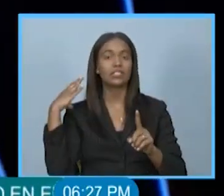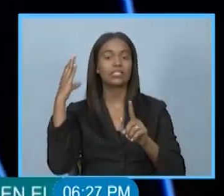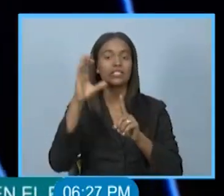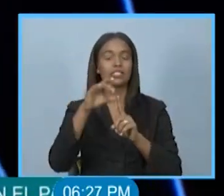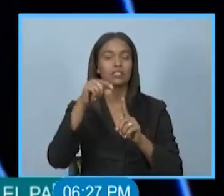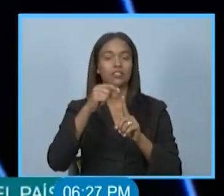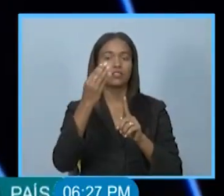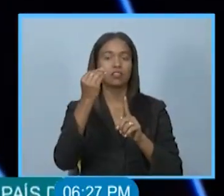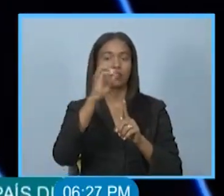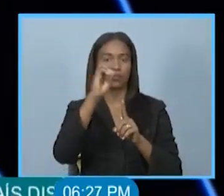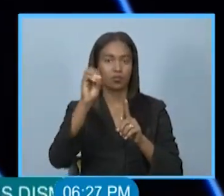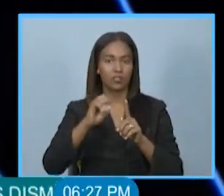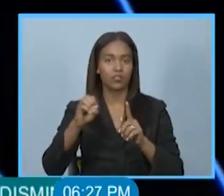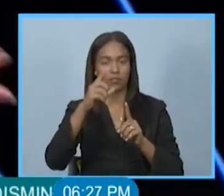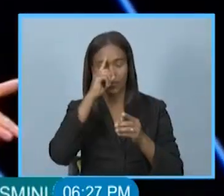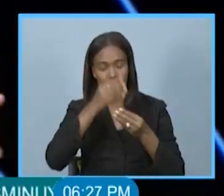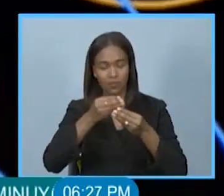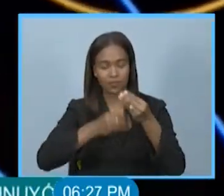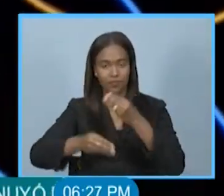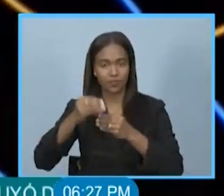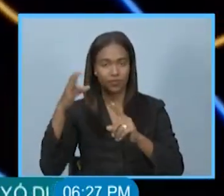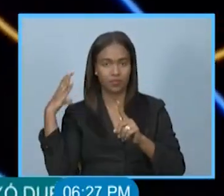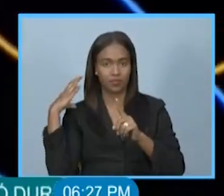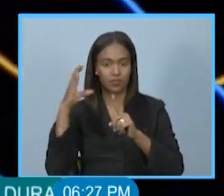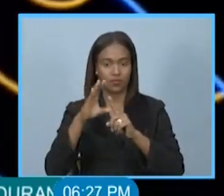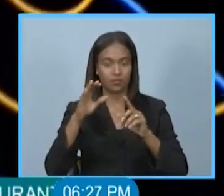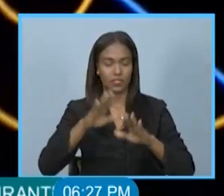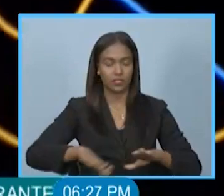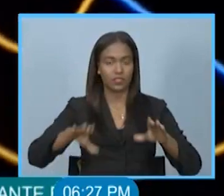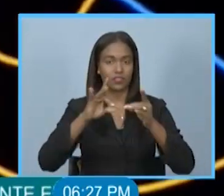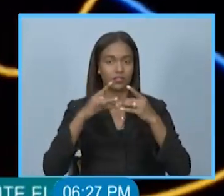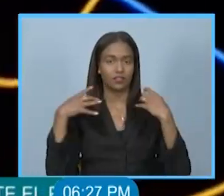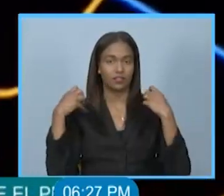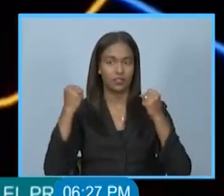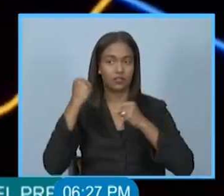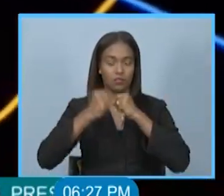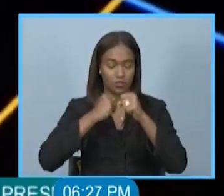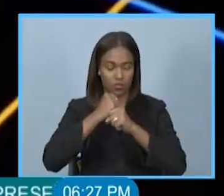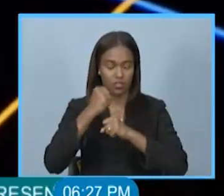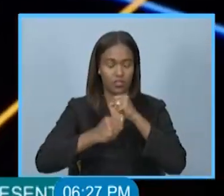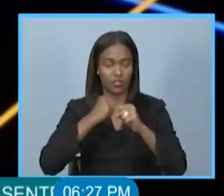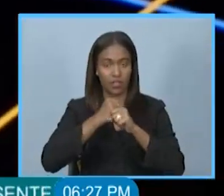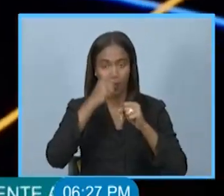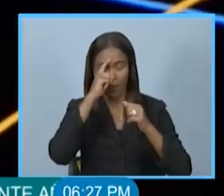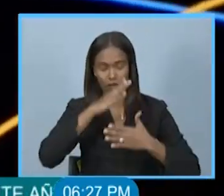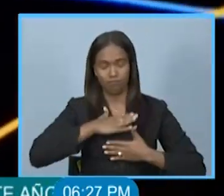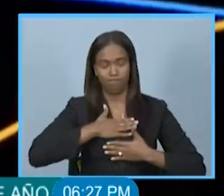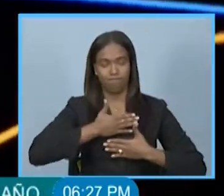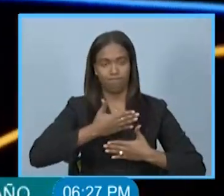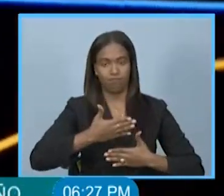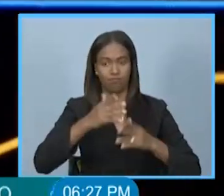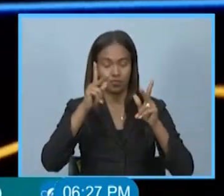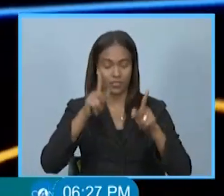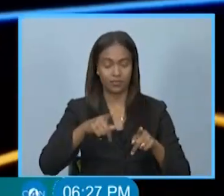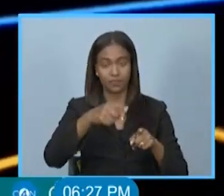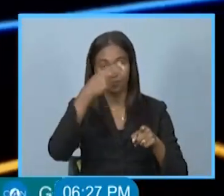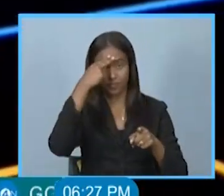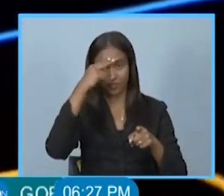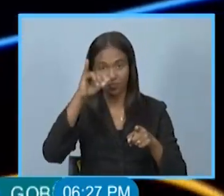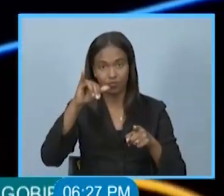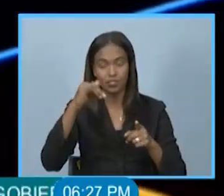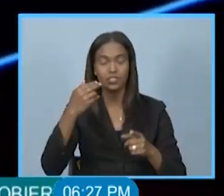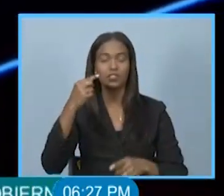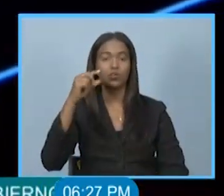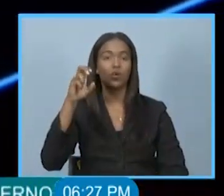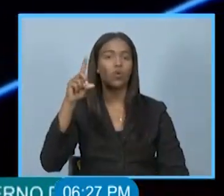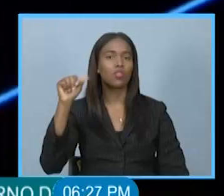el 14% del presupuesto asignado al sector sanitario cada año para asistencias hospitalarias haitianos Gioconda